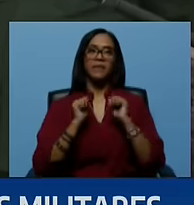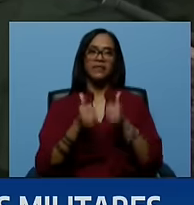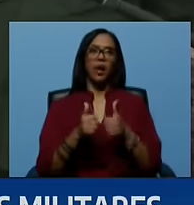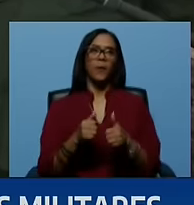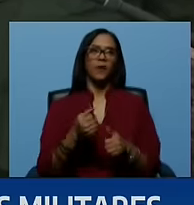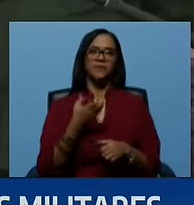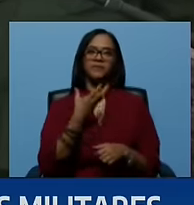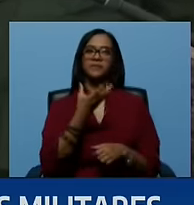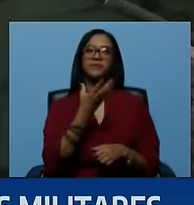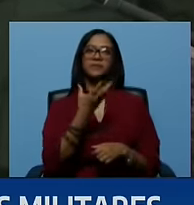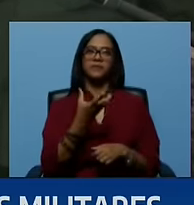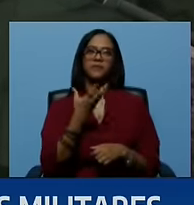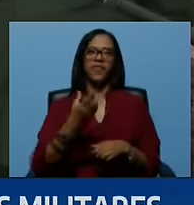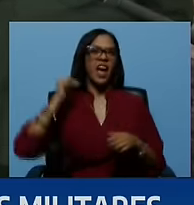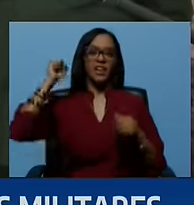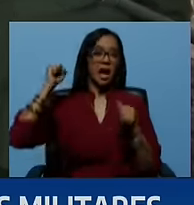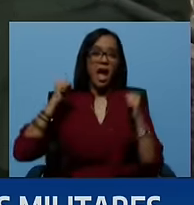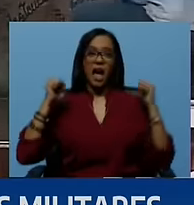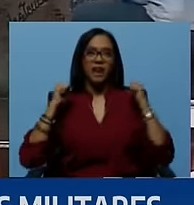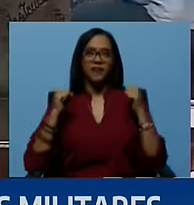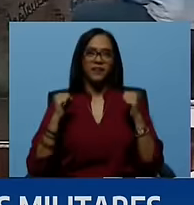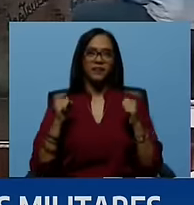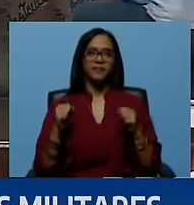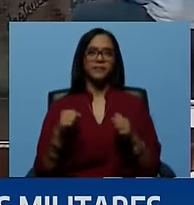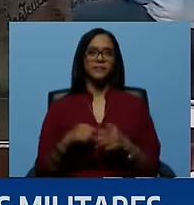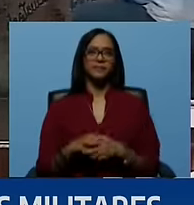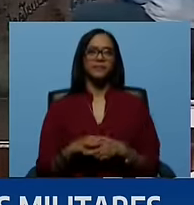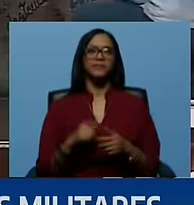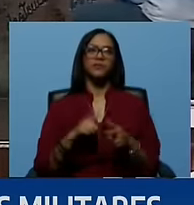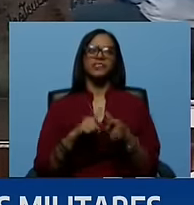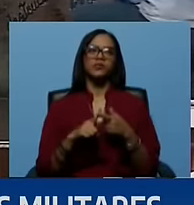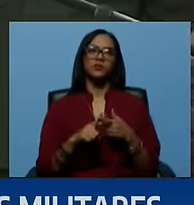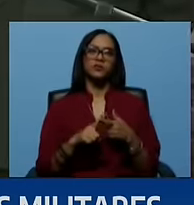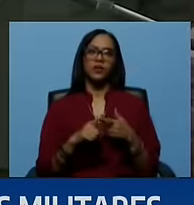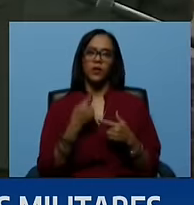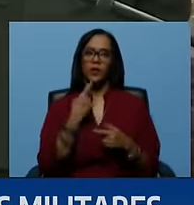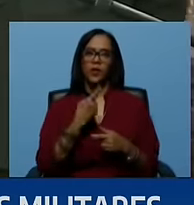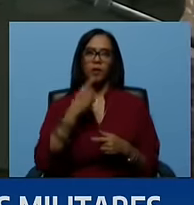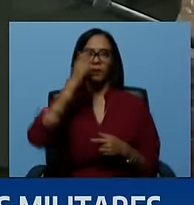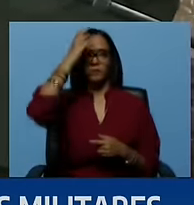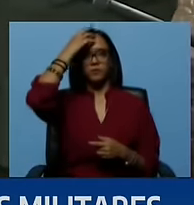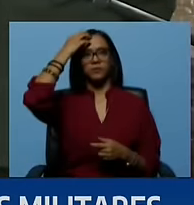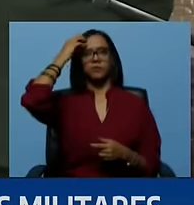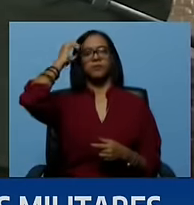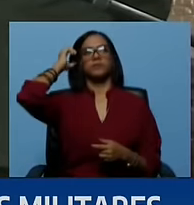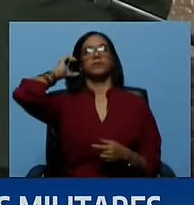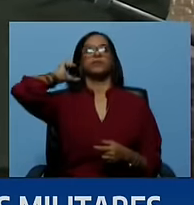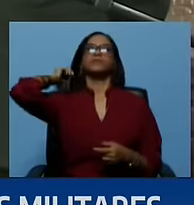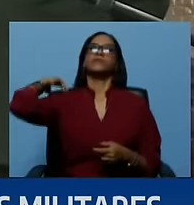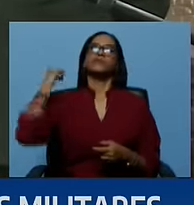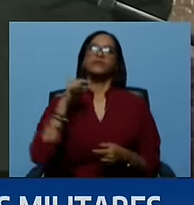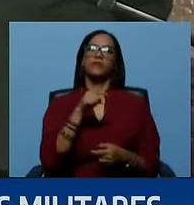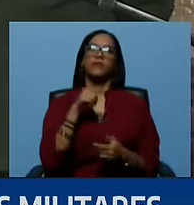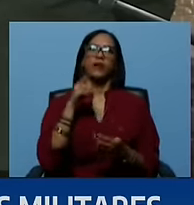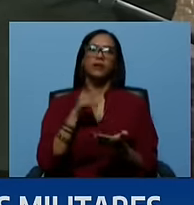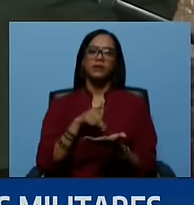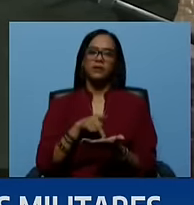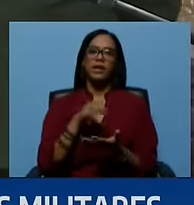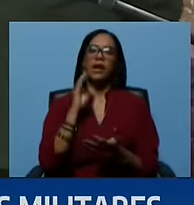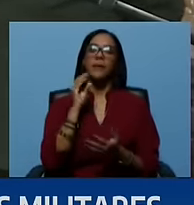pegar gritos y ay costaba Entonces él nos dijo ustedes se paran aquí y empiezan a